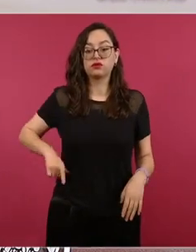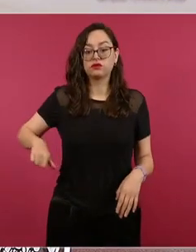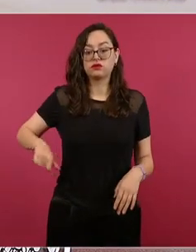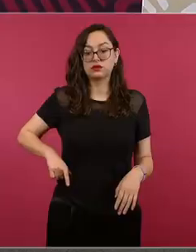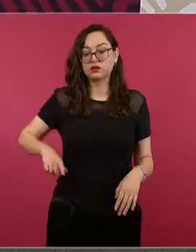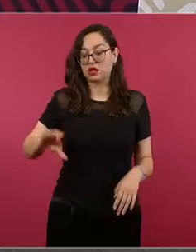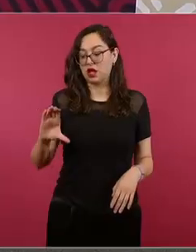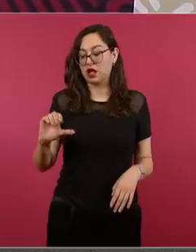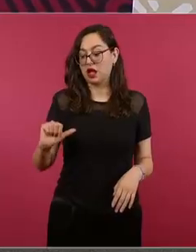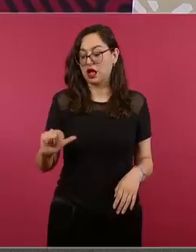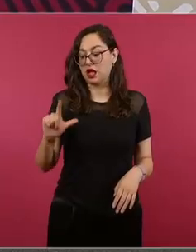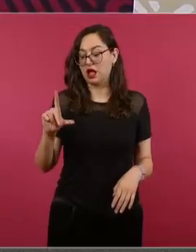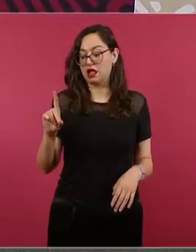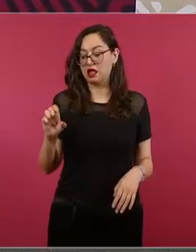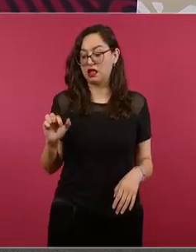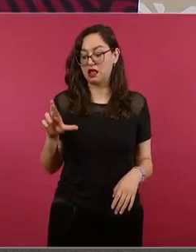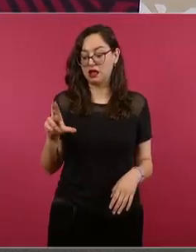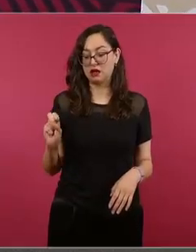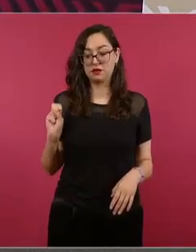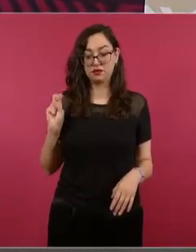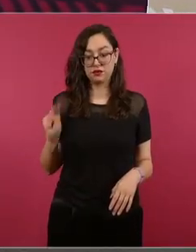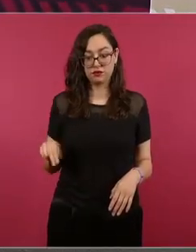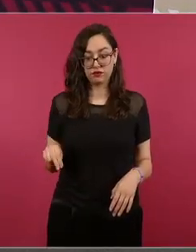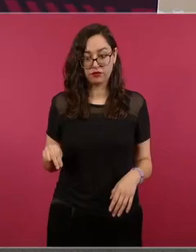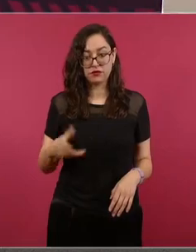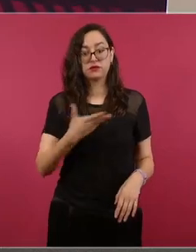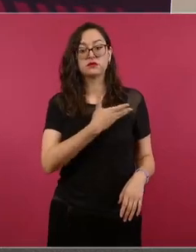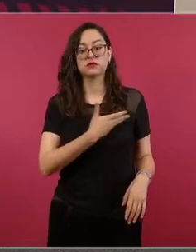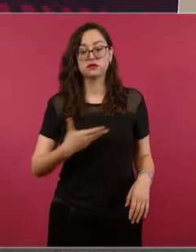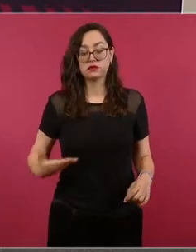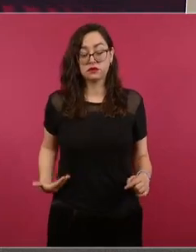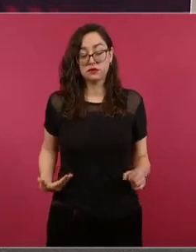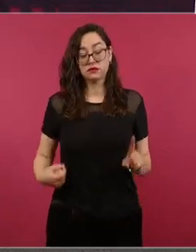llegó al acuerdo de enviar